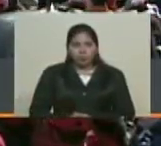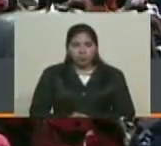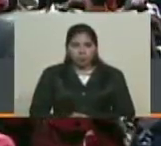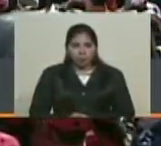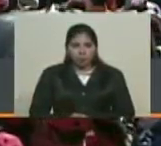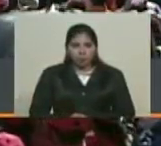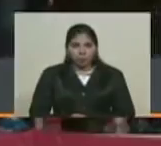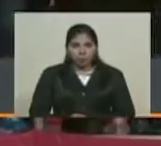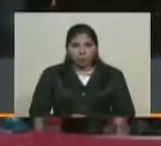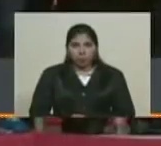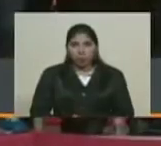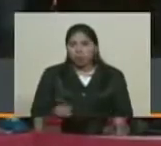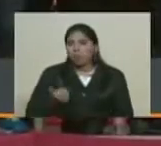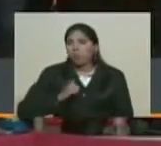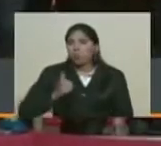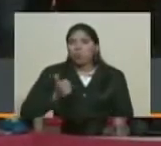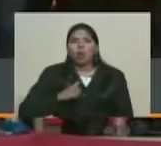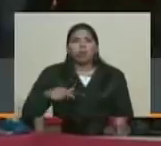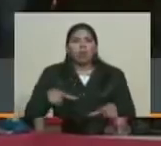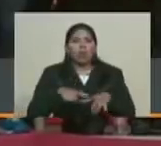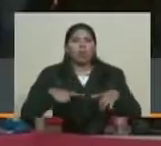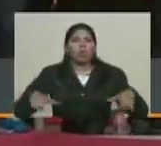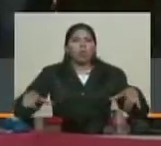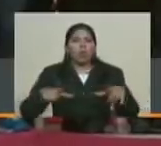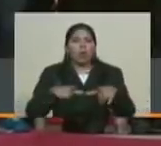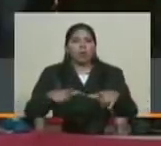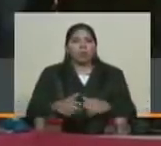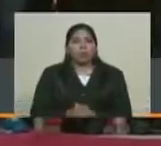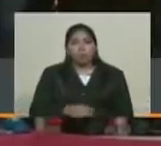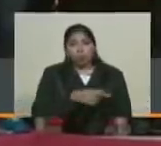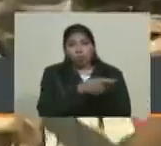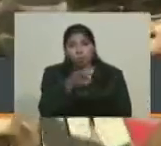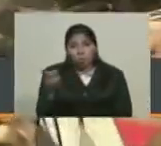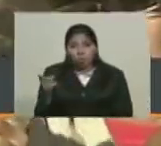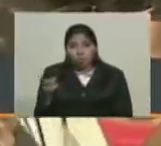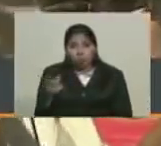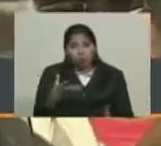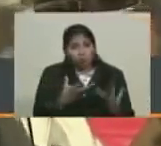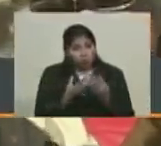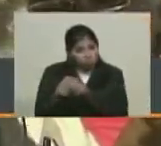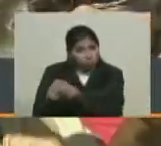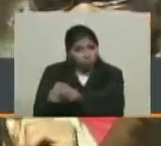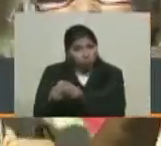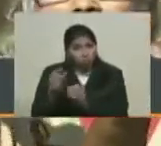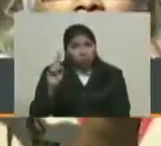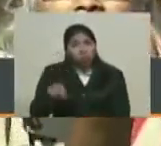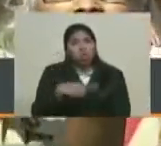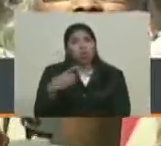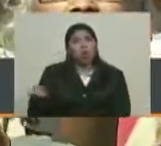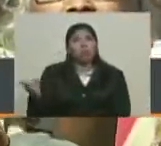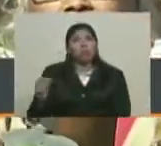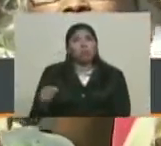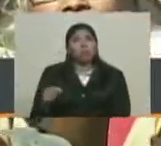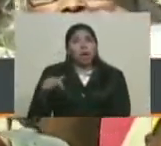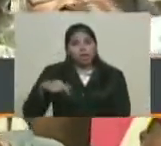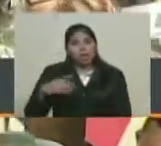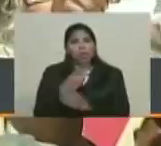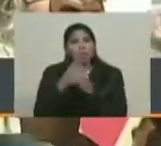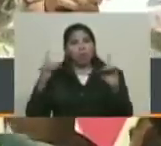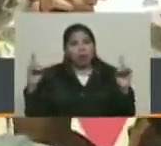en cualquier terreno. Ustedes me van a acompañar en esta batalla por la paz, por la